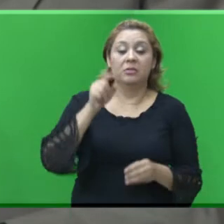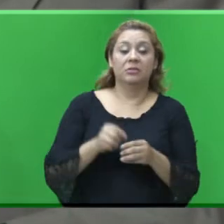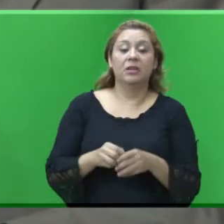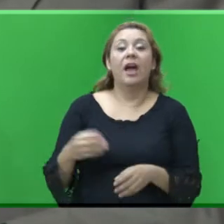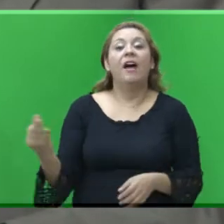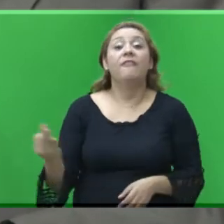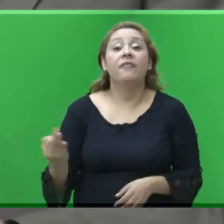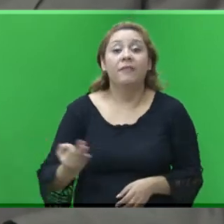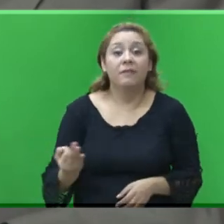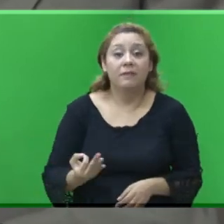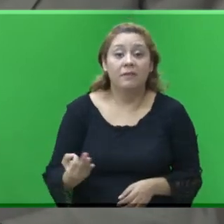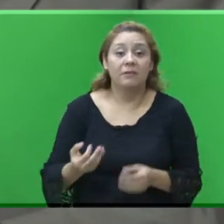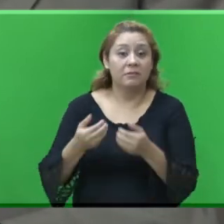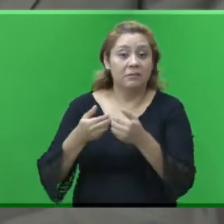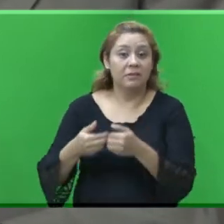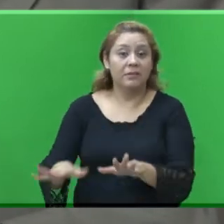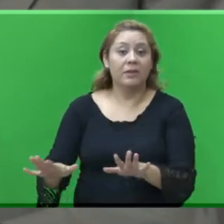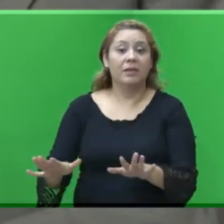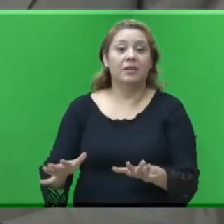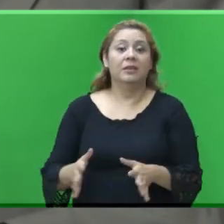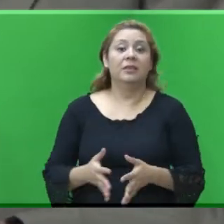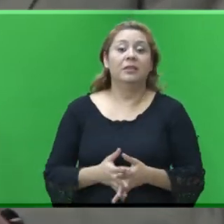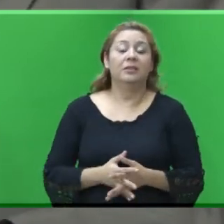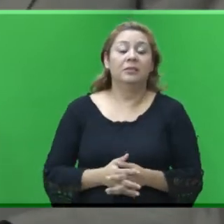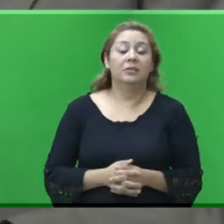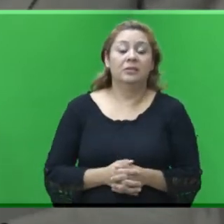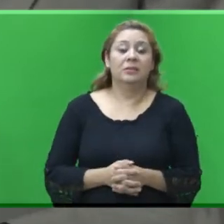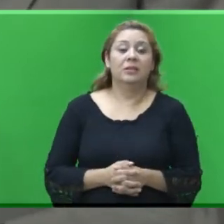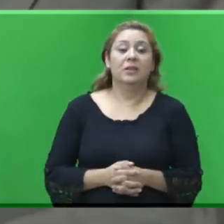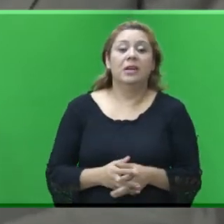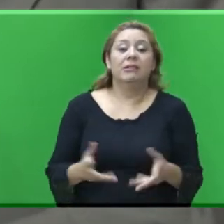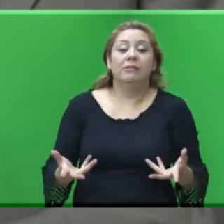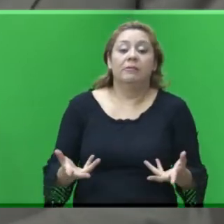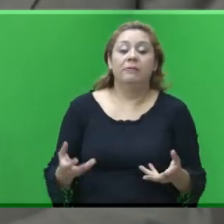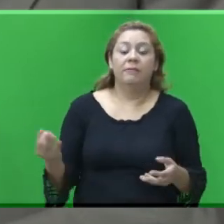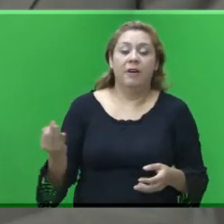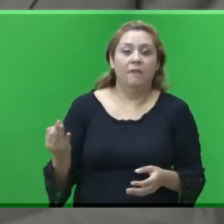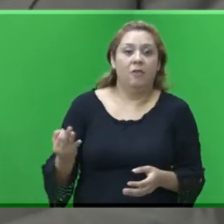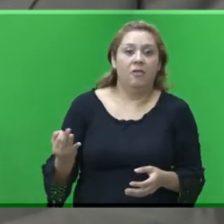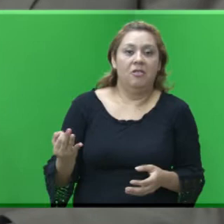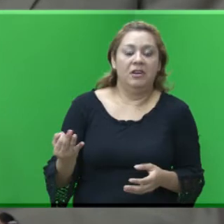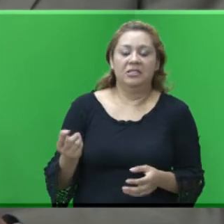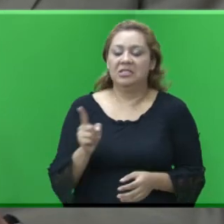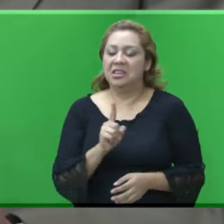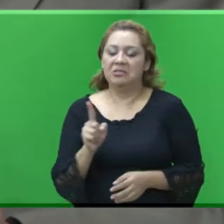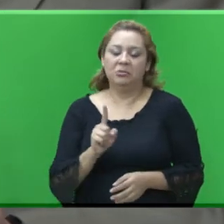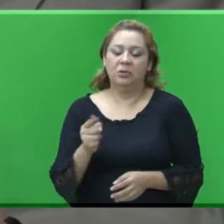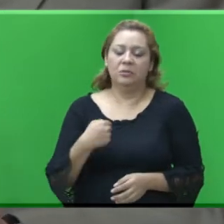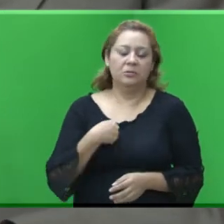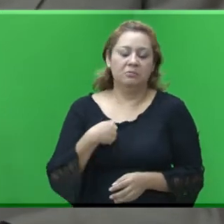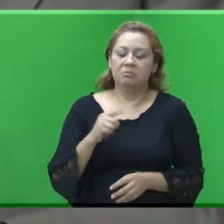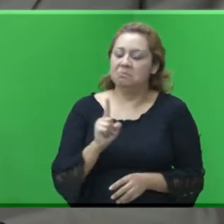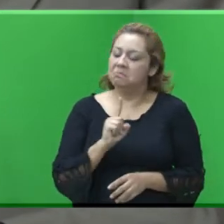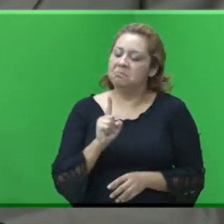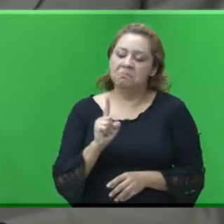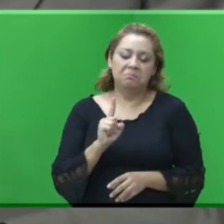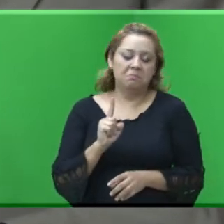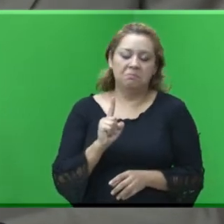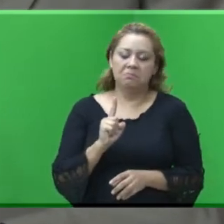favores diferentes. Y en un momento podemos decirlo, favores